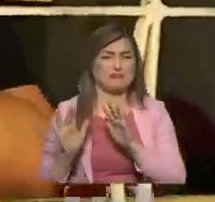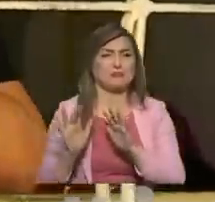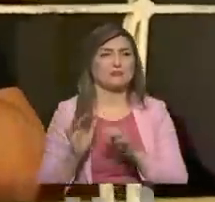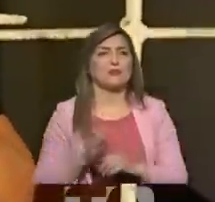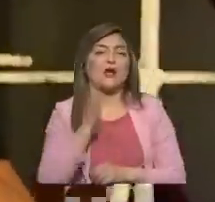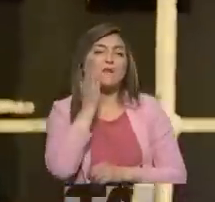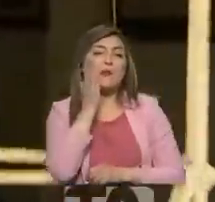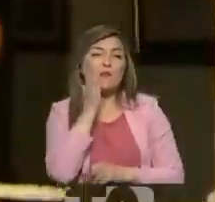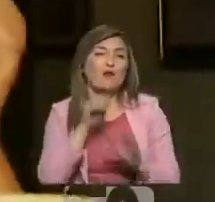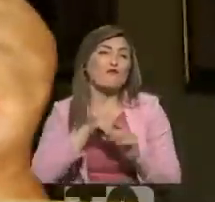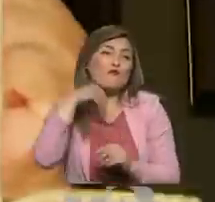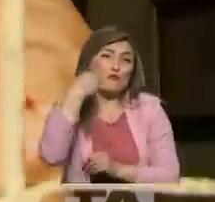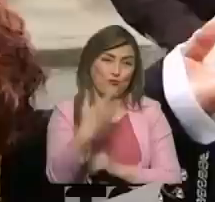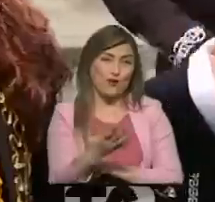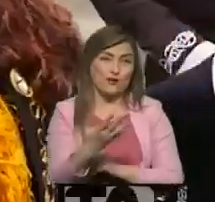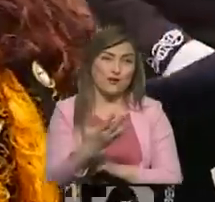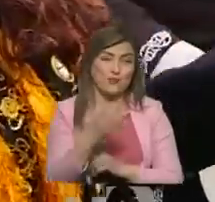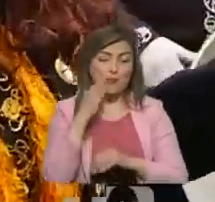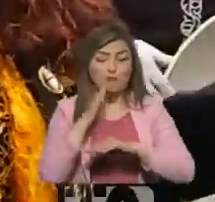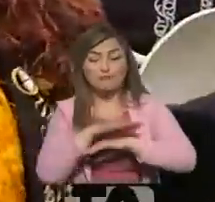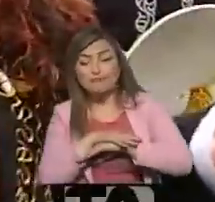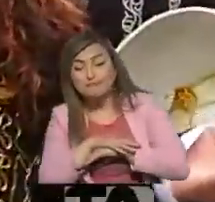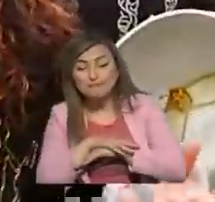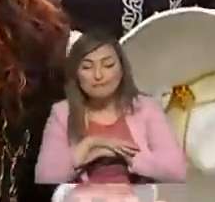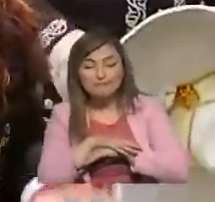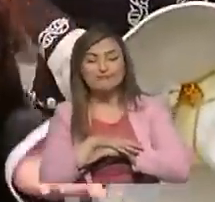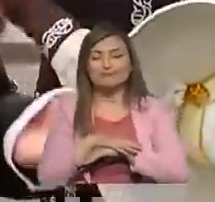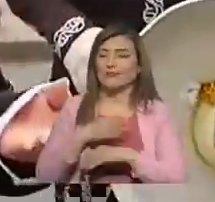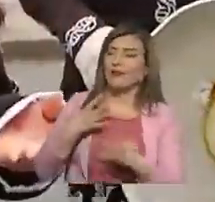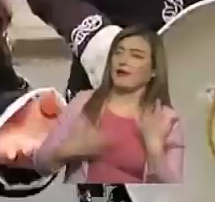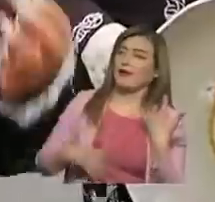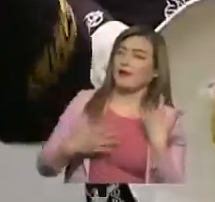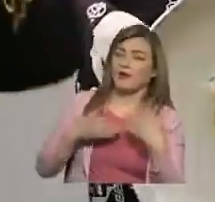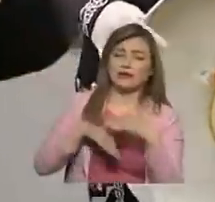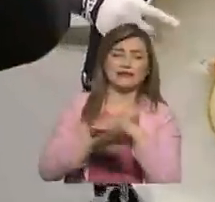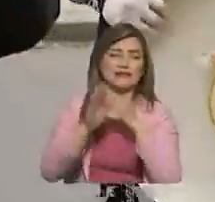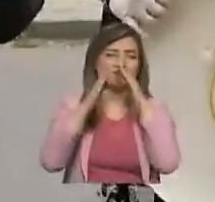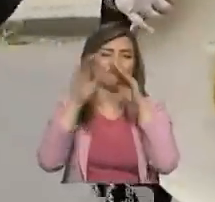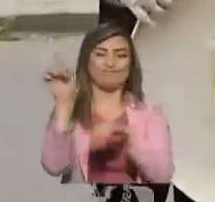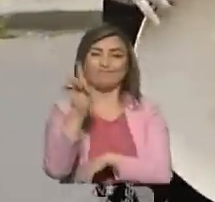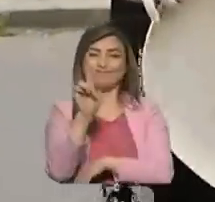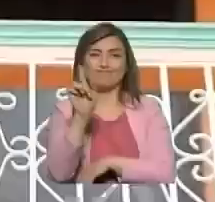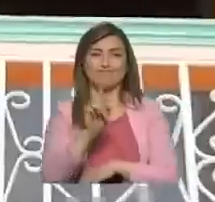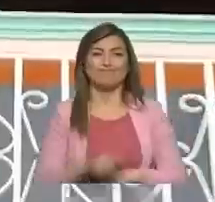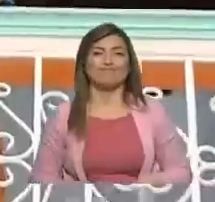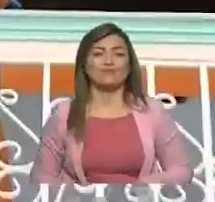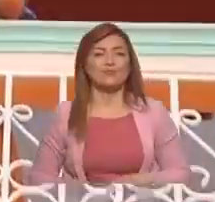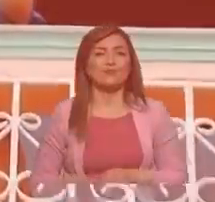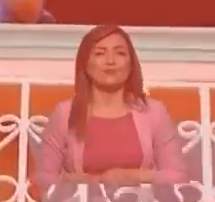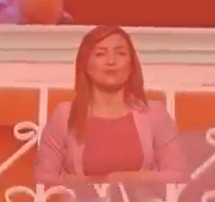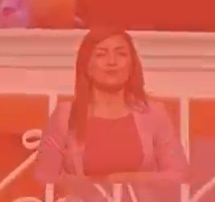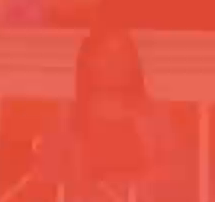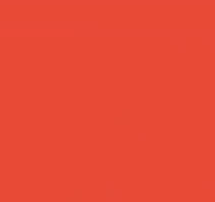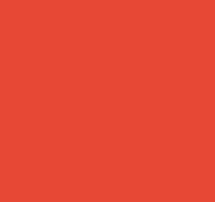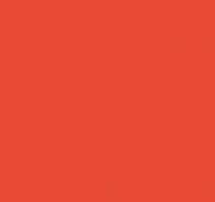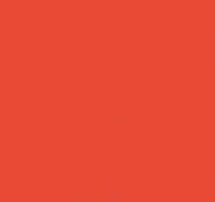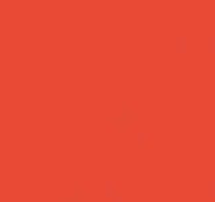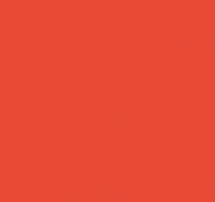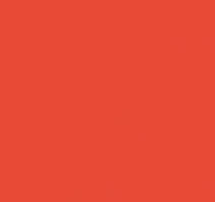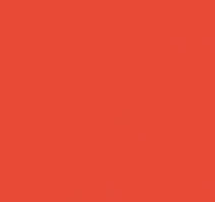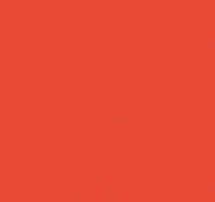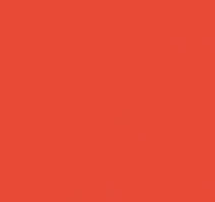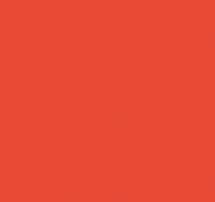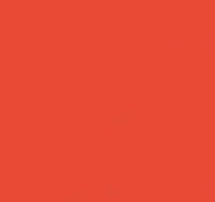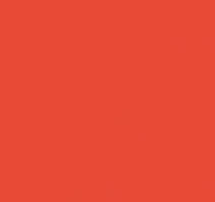mamá se le cantará desde la vereda. Los mariachis no tienen permitido entrar a las viviendas. Isa María Heredia, 24 horas.